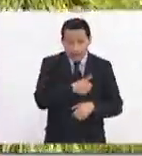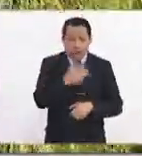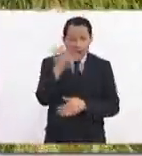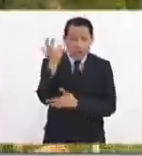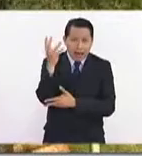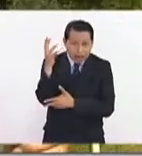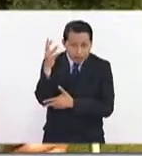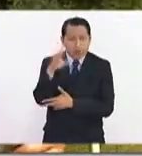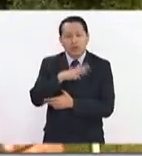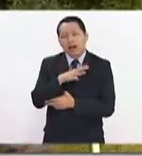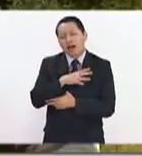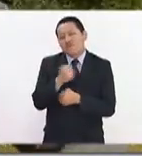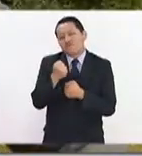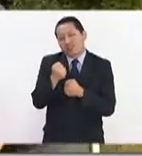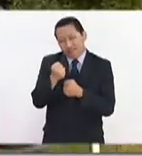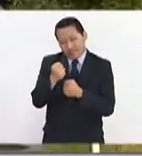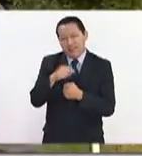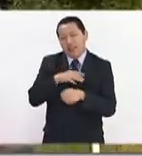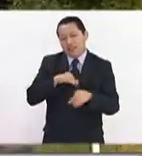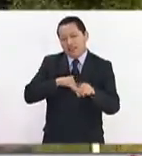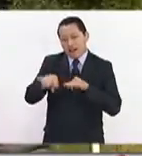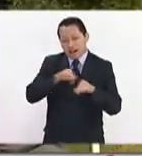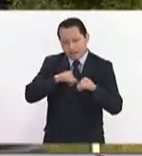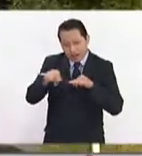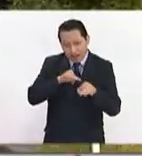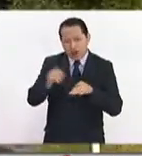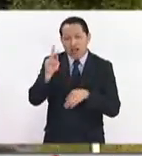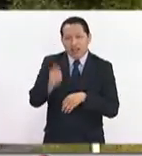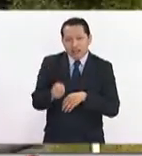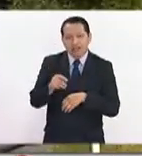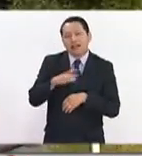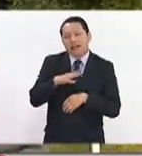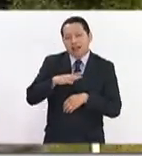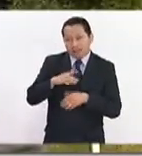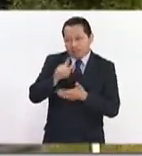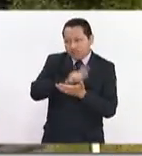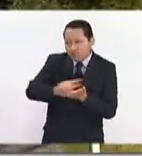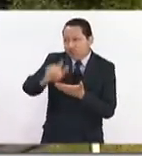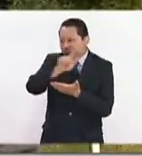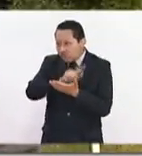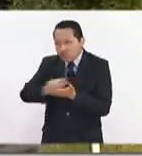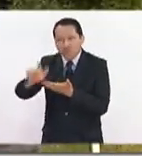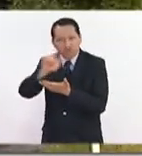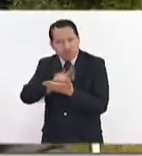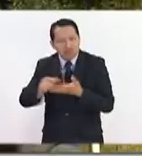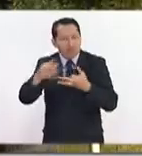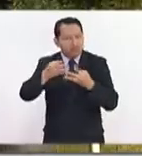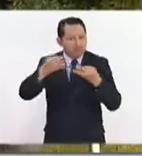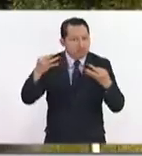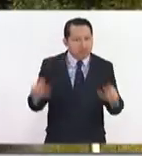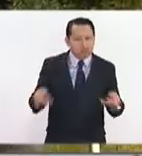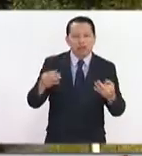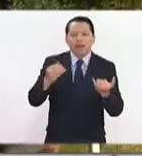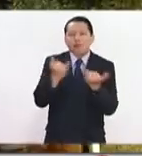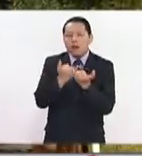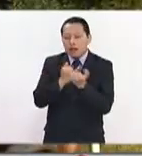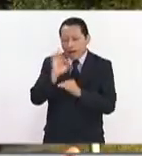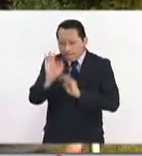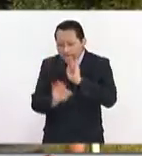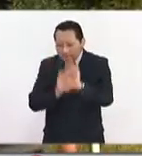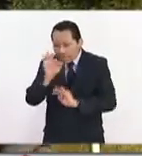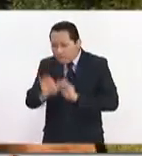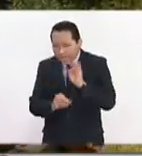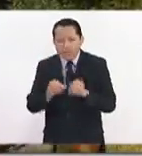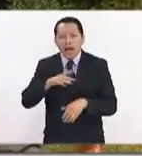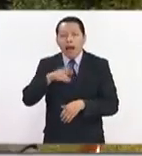hay muchísimo trabajo. El cajeteo, la limpia, que siempre esté limpio el terreno, la fertilización, el control